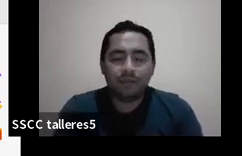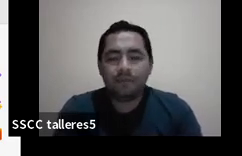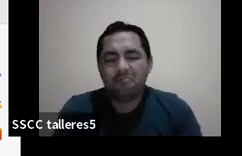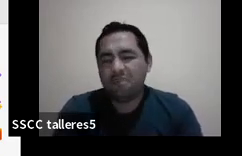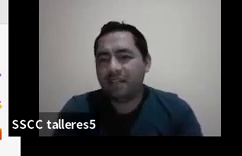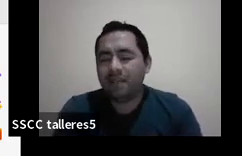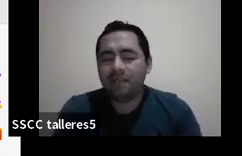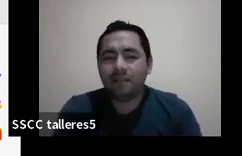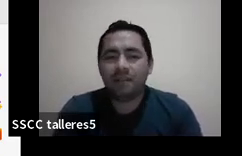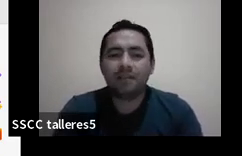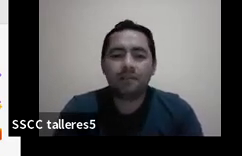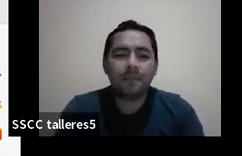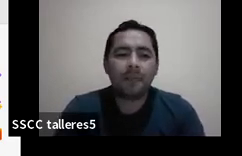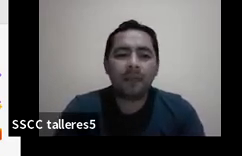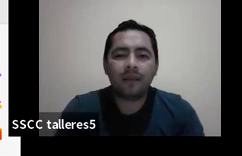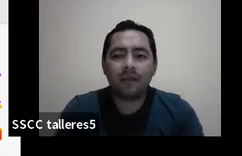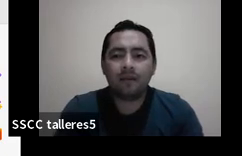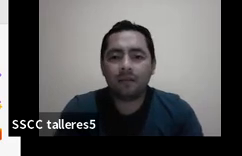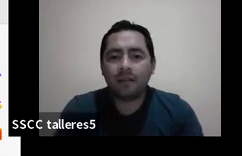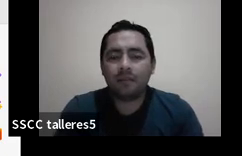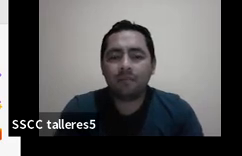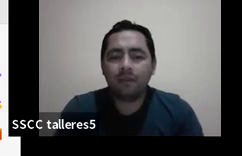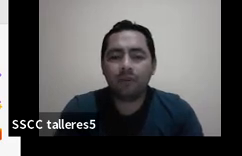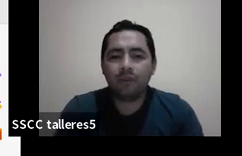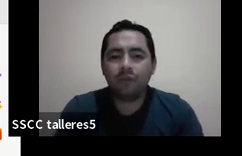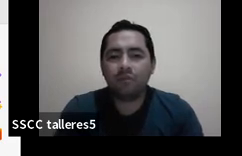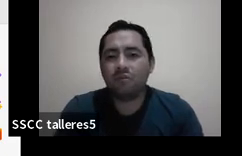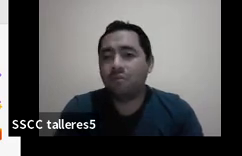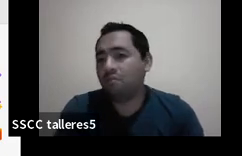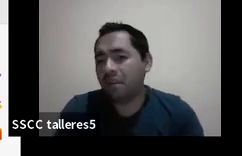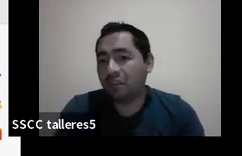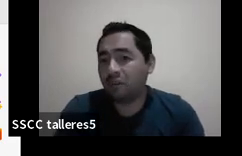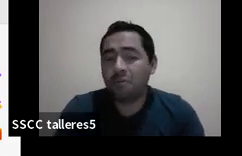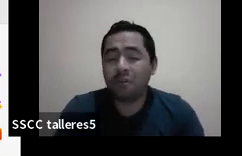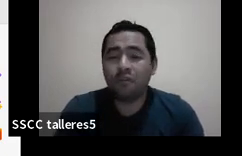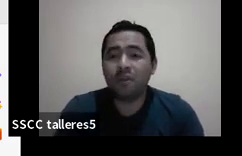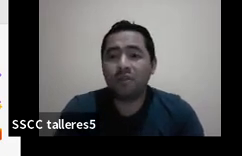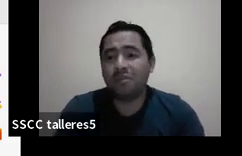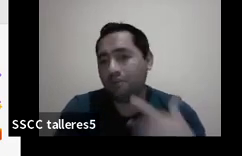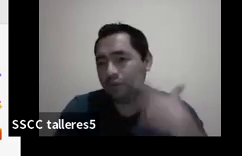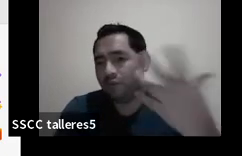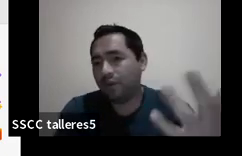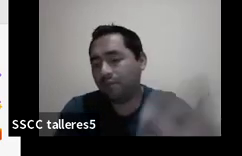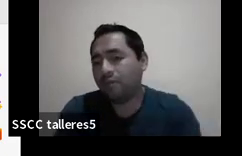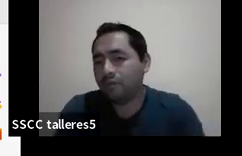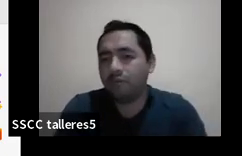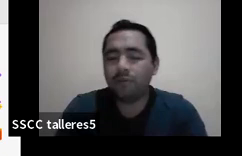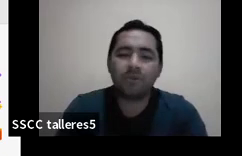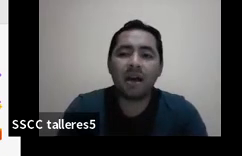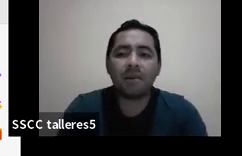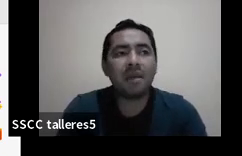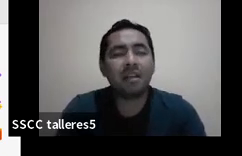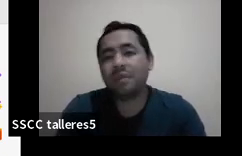tres, ¿ya? Básicamente estas tres que he podido, más que todo por información que yo mismo he